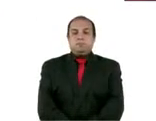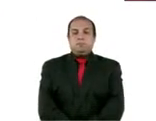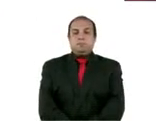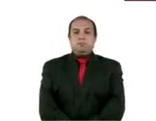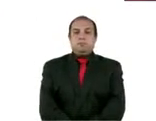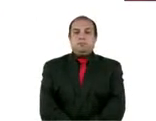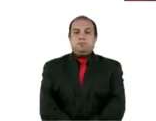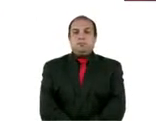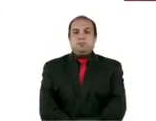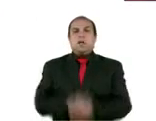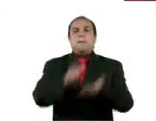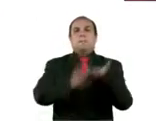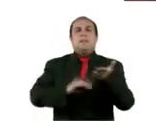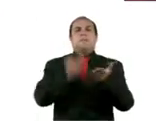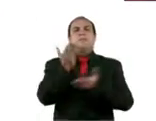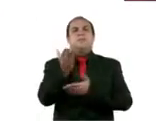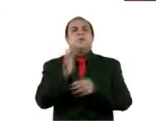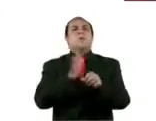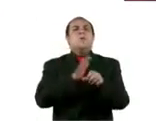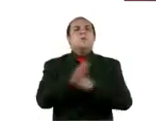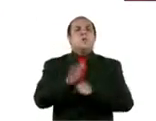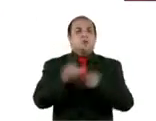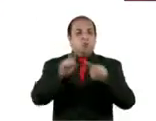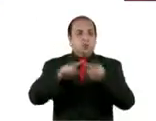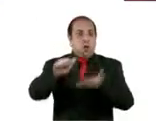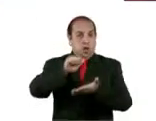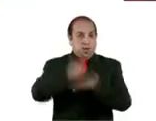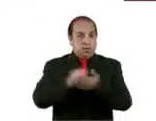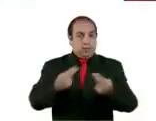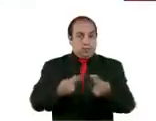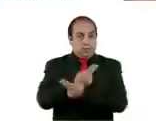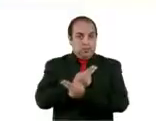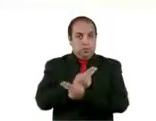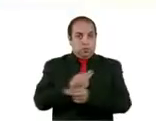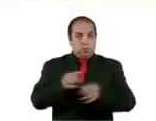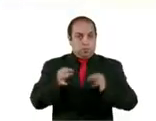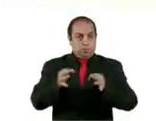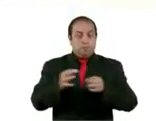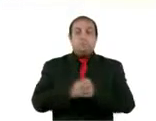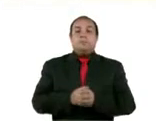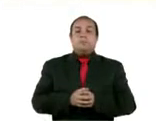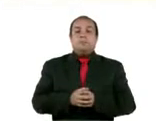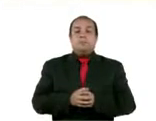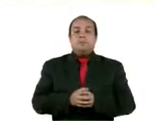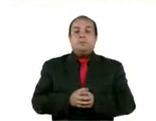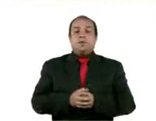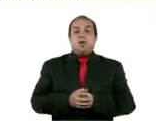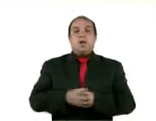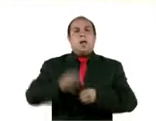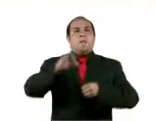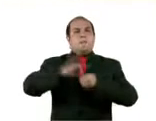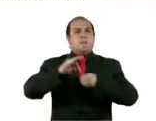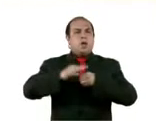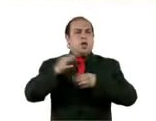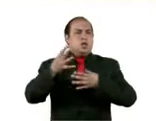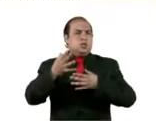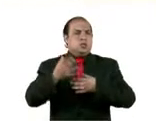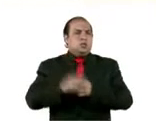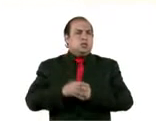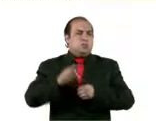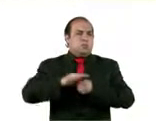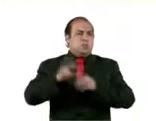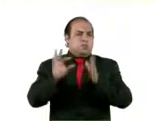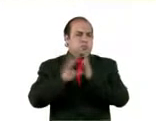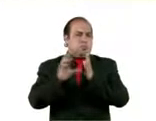Ok, los requisitos es el acta de nacimiento legible, una identificación oficial, que aquí puede entrar la credencial del